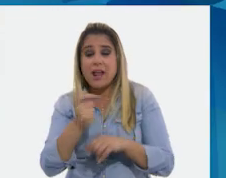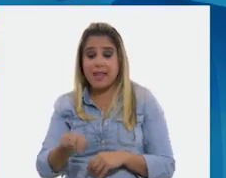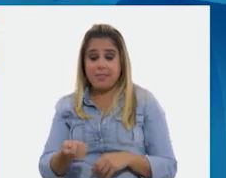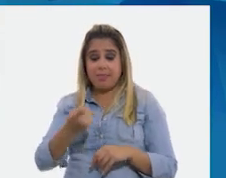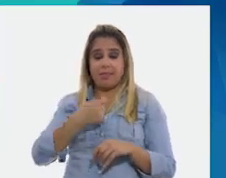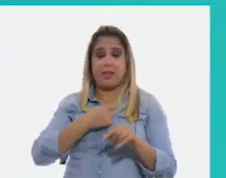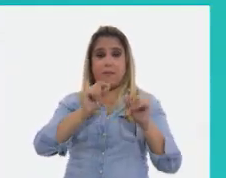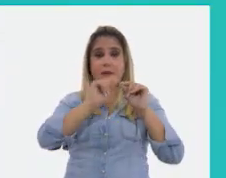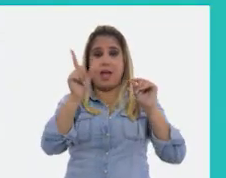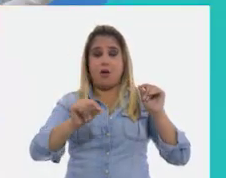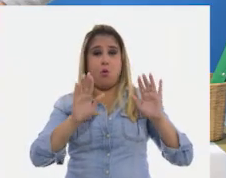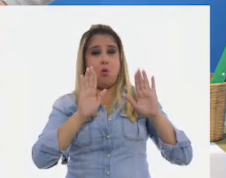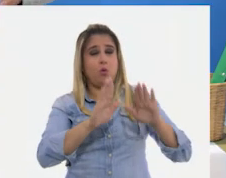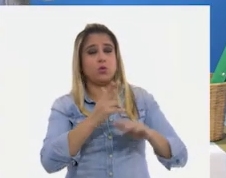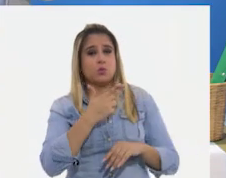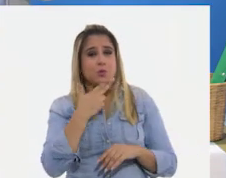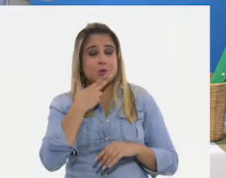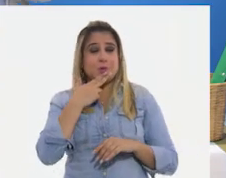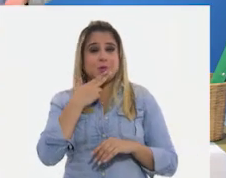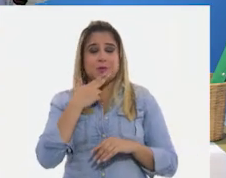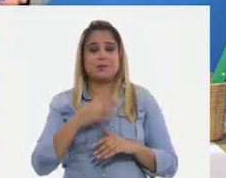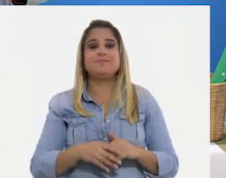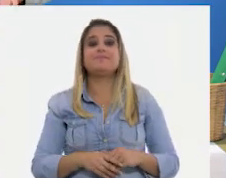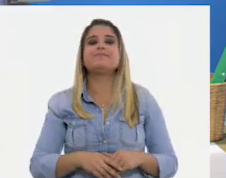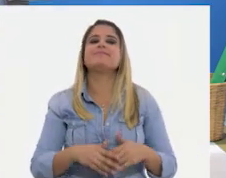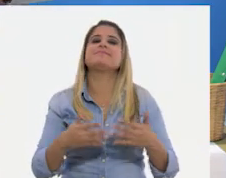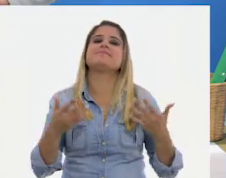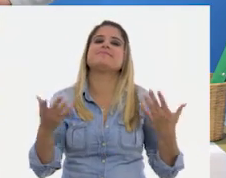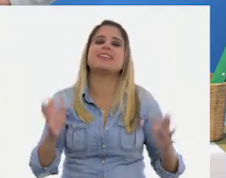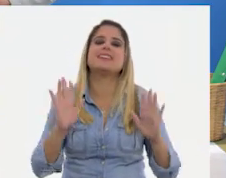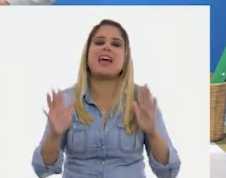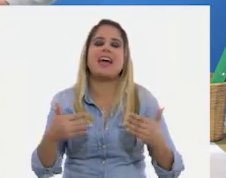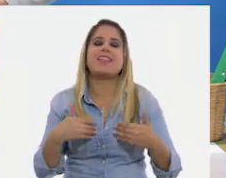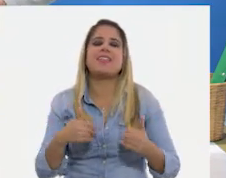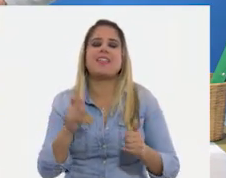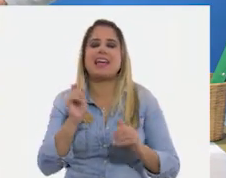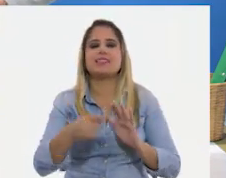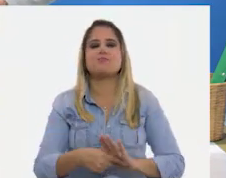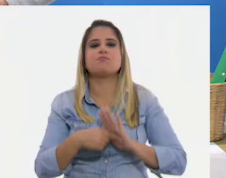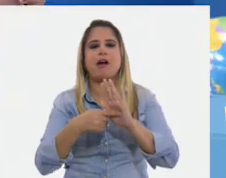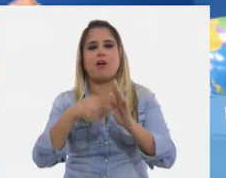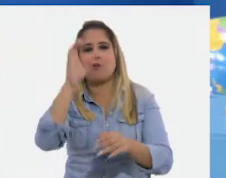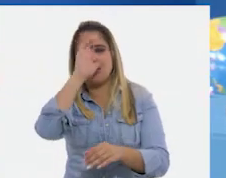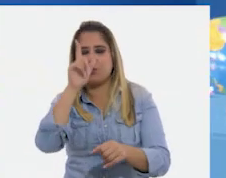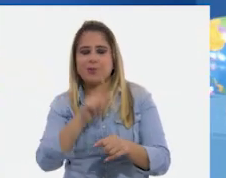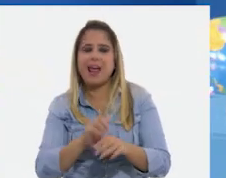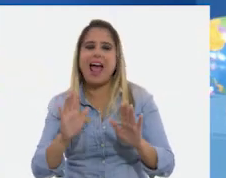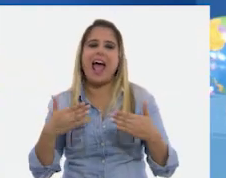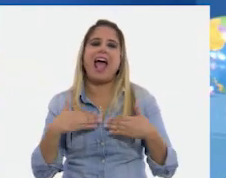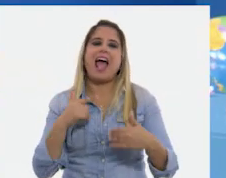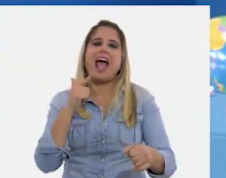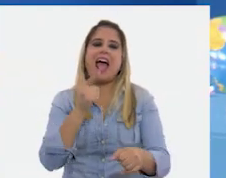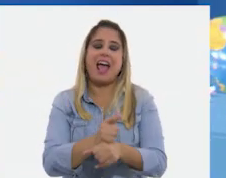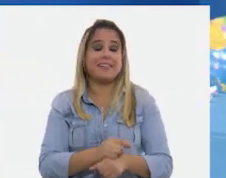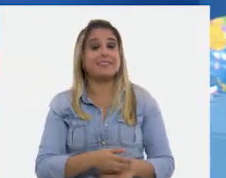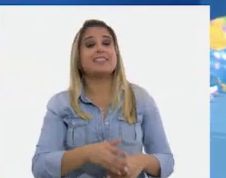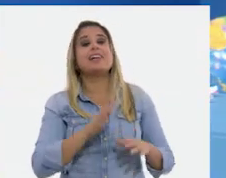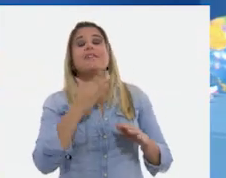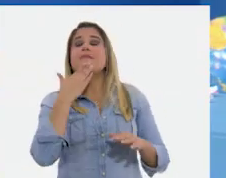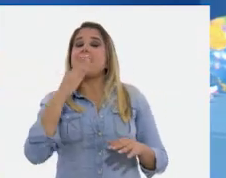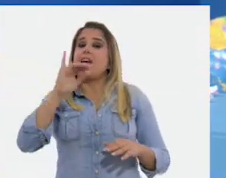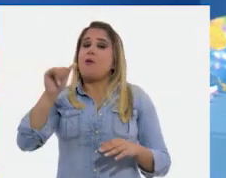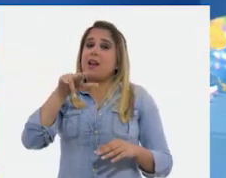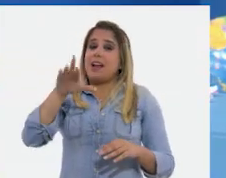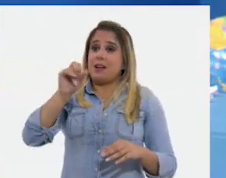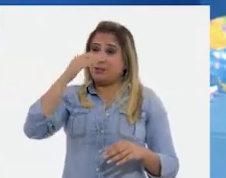un país. Ahora entiendo mejor qué son las manifestaciones culturales. Muy bien, Juan Carlos. ¿Ya sabes a qué